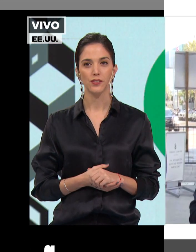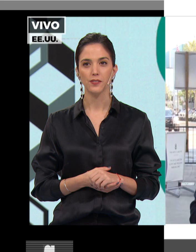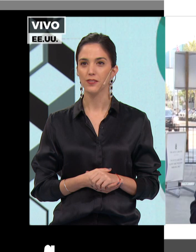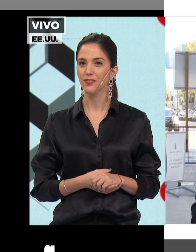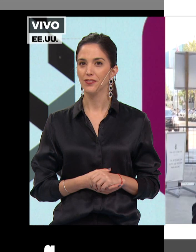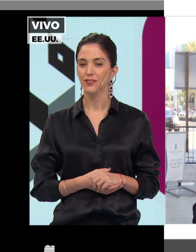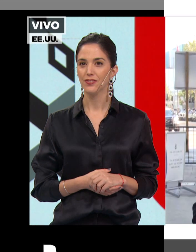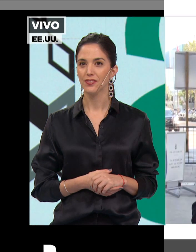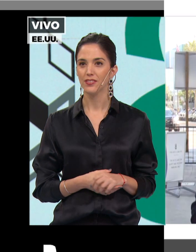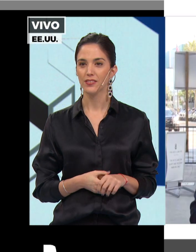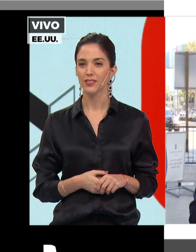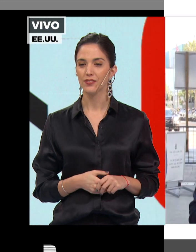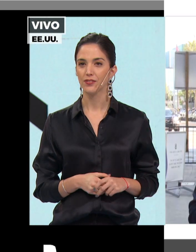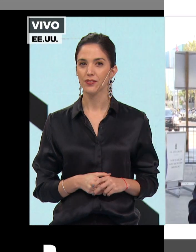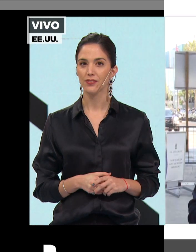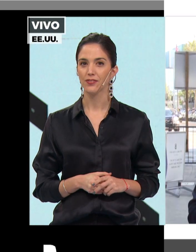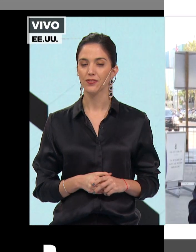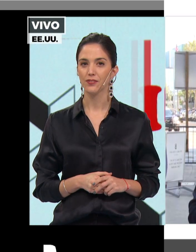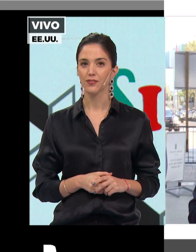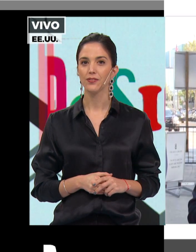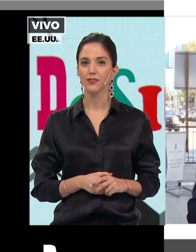ángeles es de día todavía